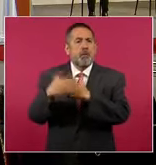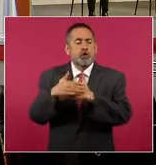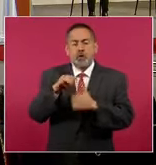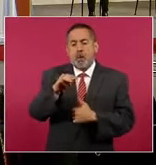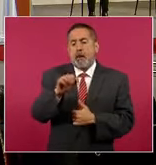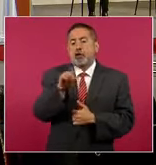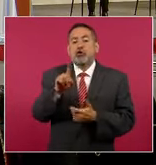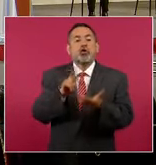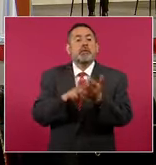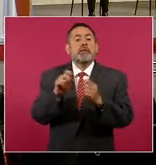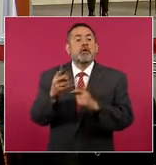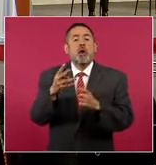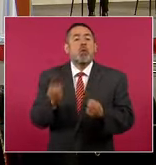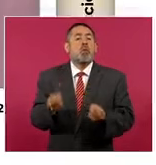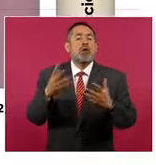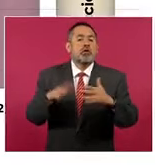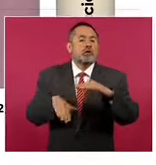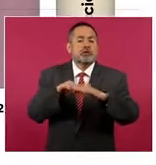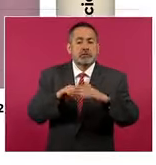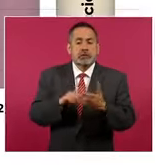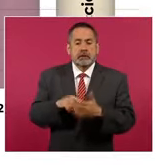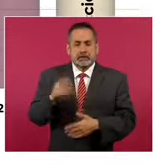del 24 contar con